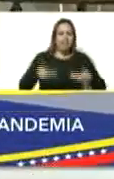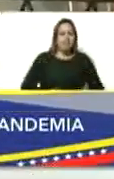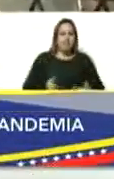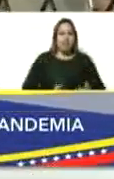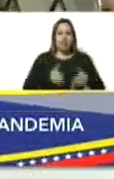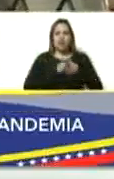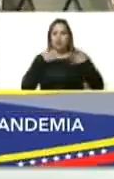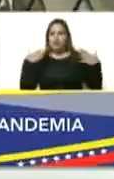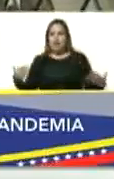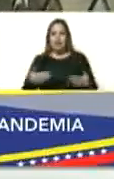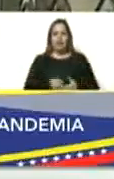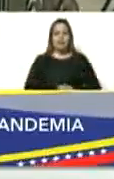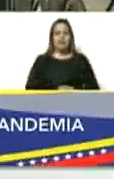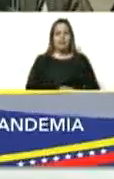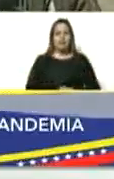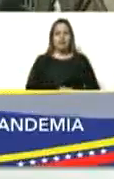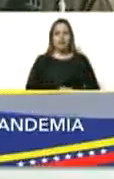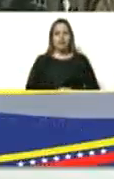¡Pariendo!